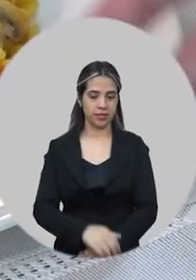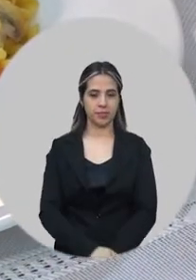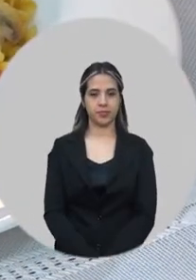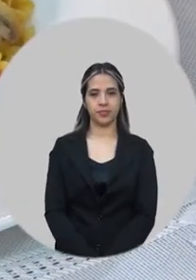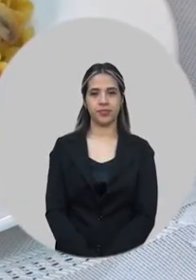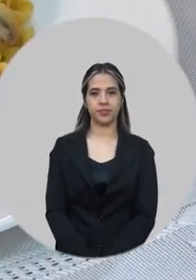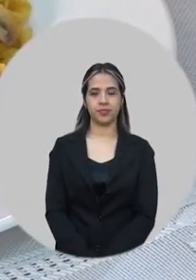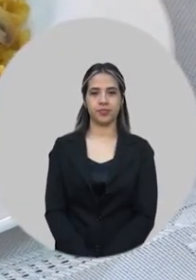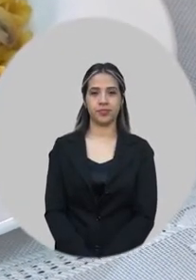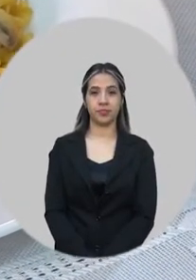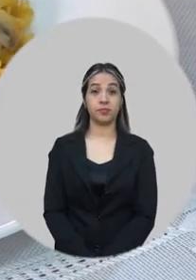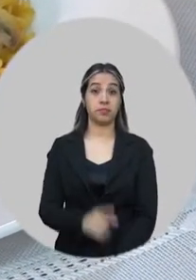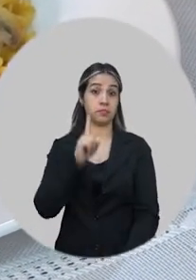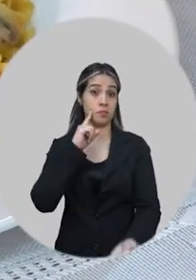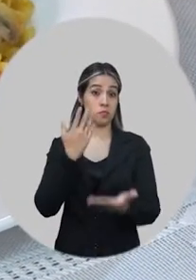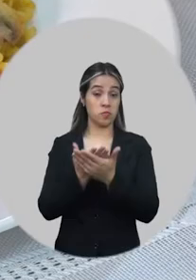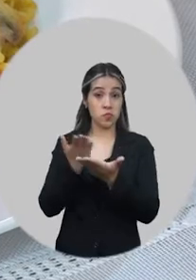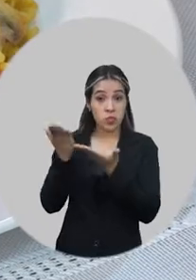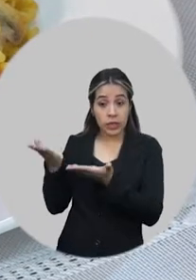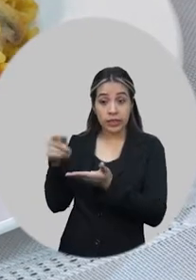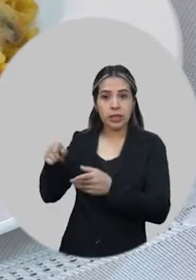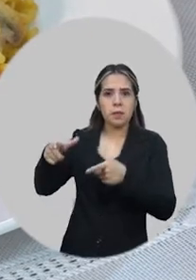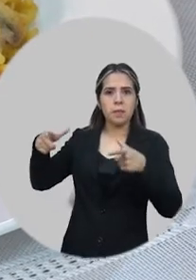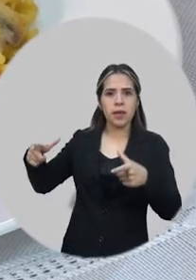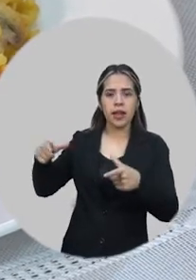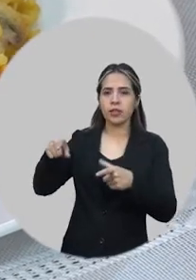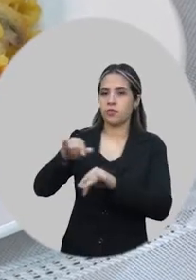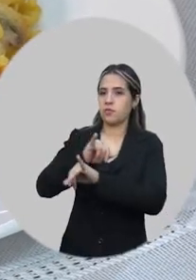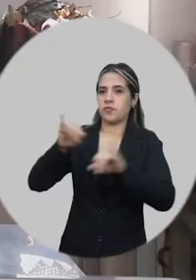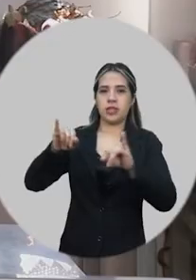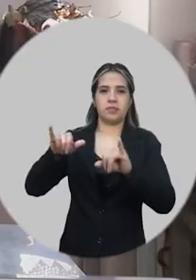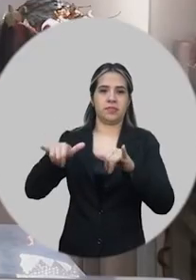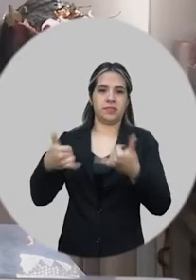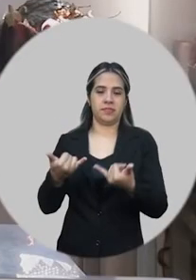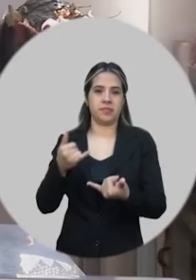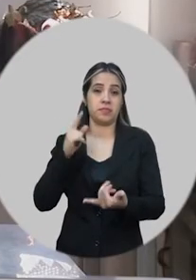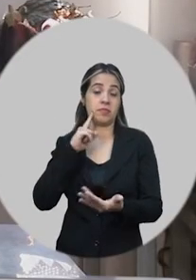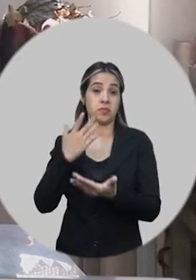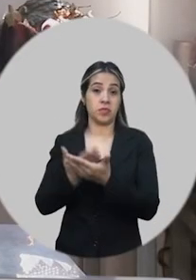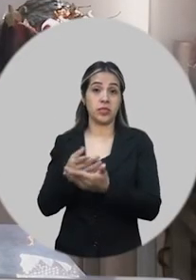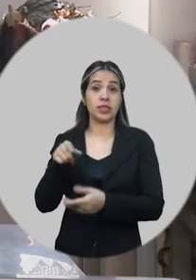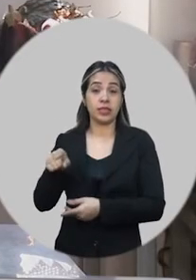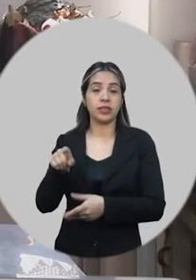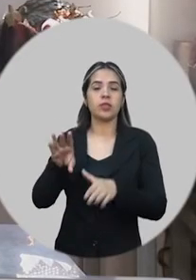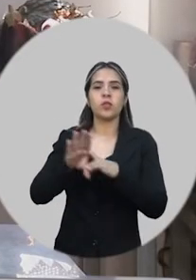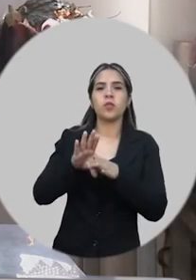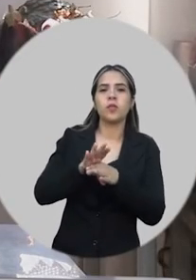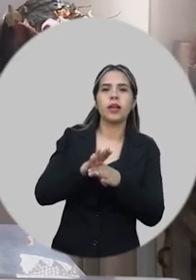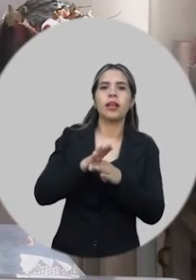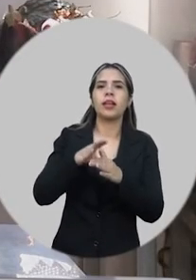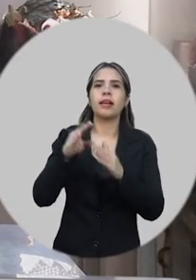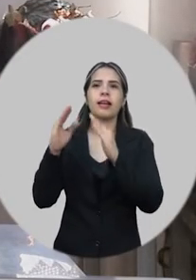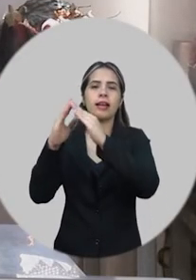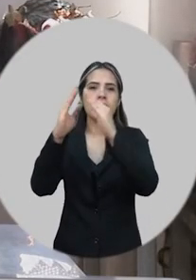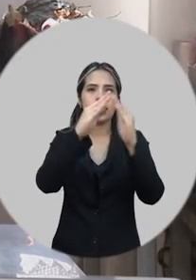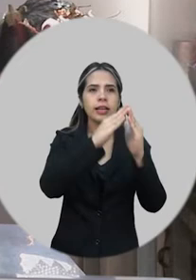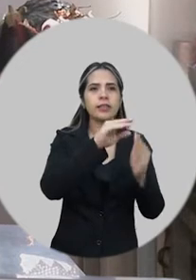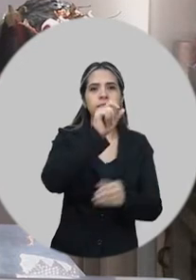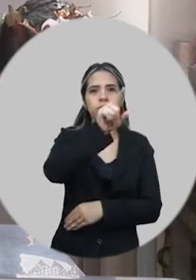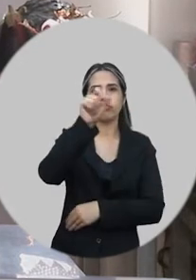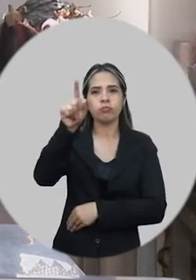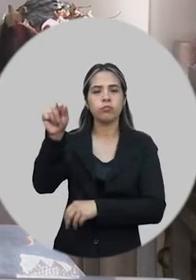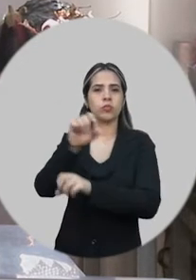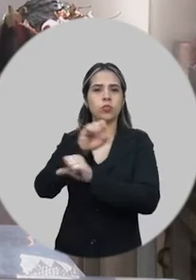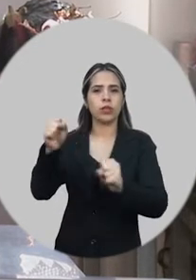Aquí les comparto el plato terminado y es una manera también de poder estar presente en todos sus hogares, darles un